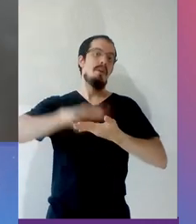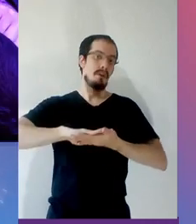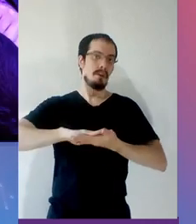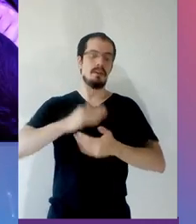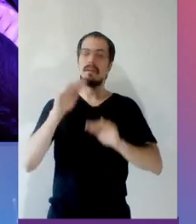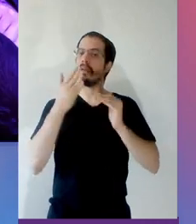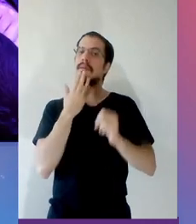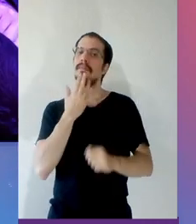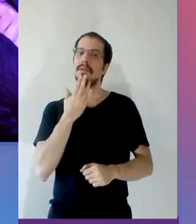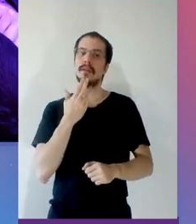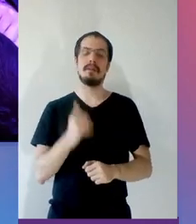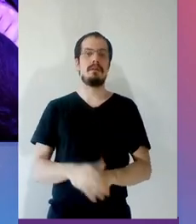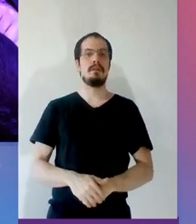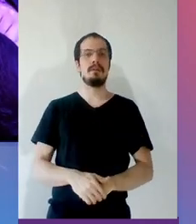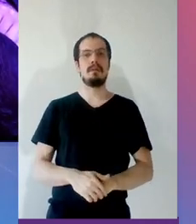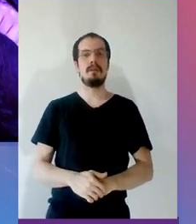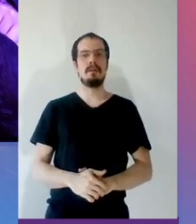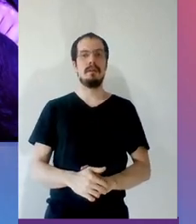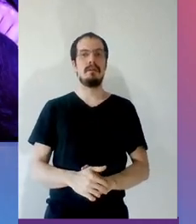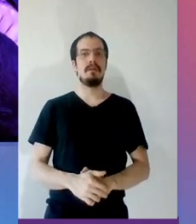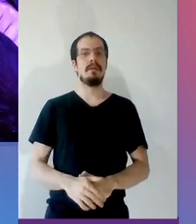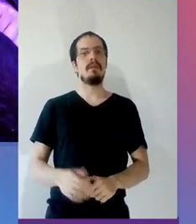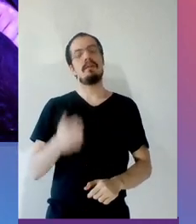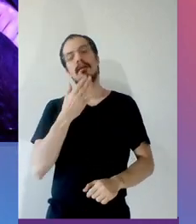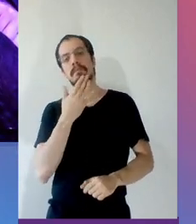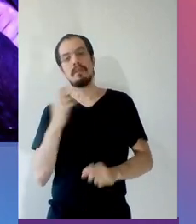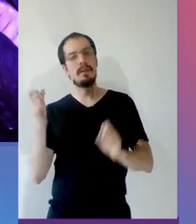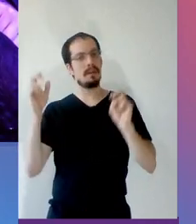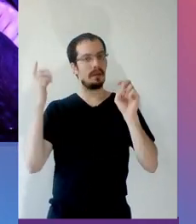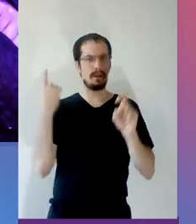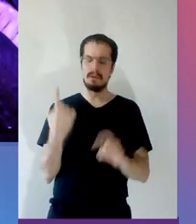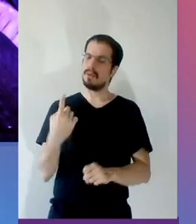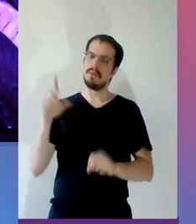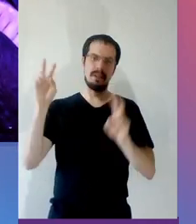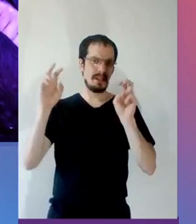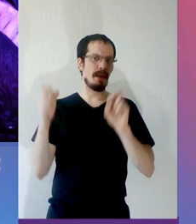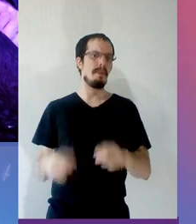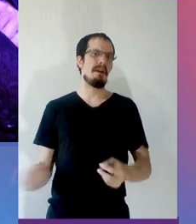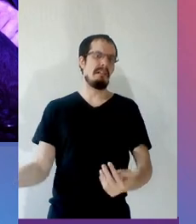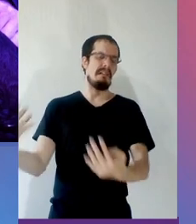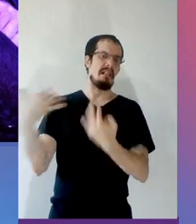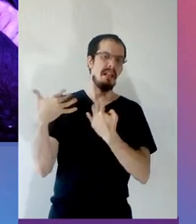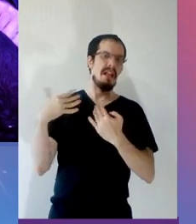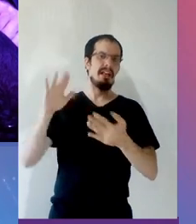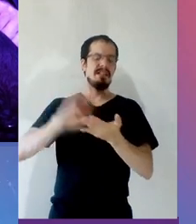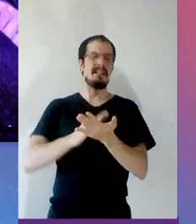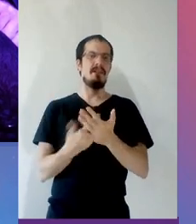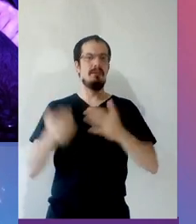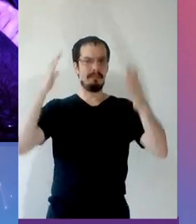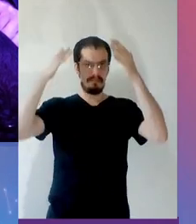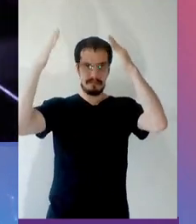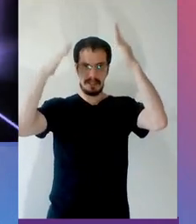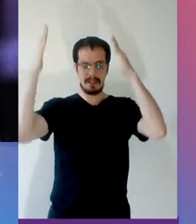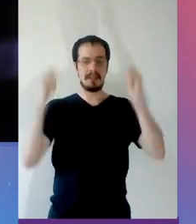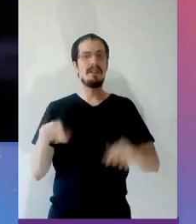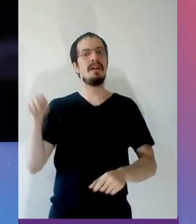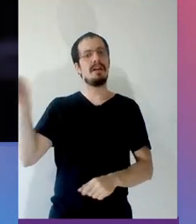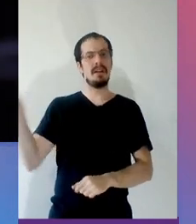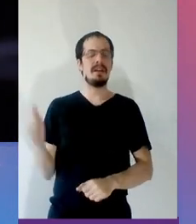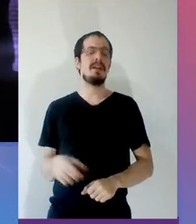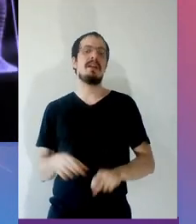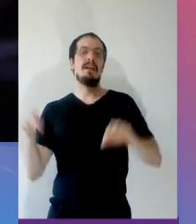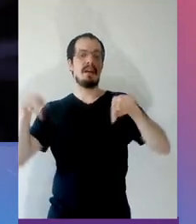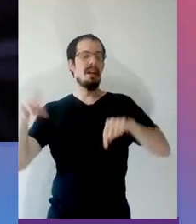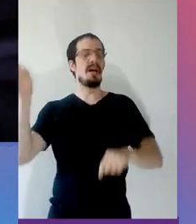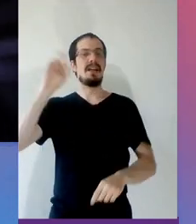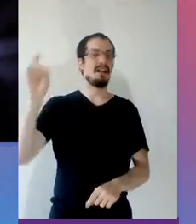se dio ya algo que afecta mucho a la salud mental, y en nuestra comuna se dio, yo creo que no está lejano al resto de las comunas